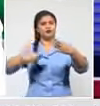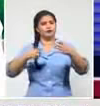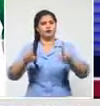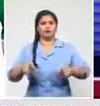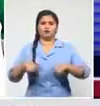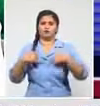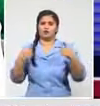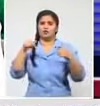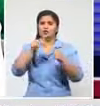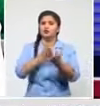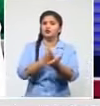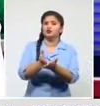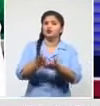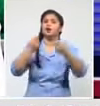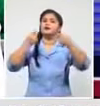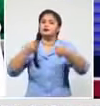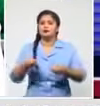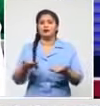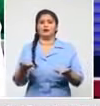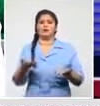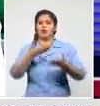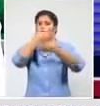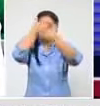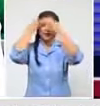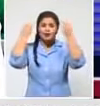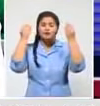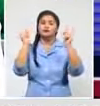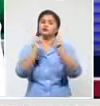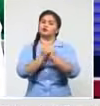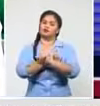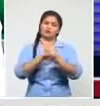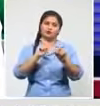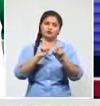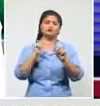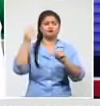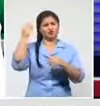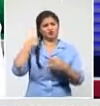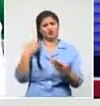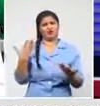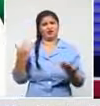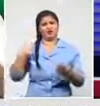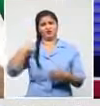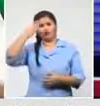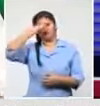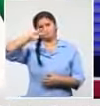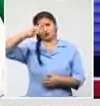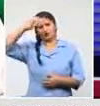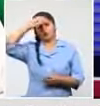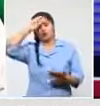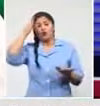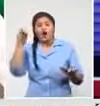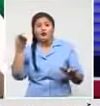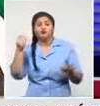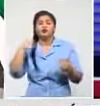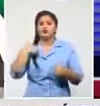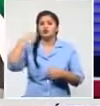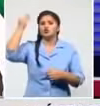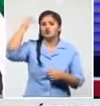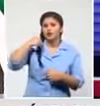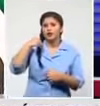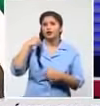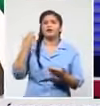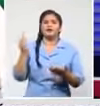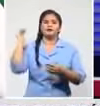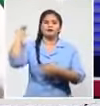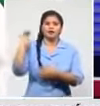sé, yo soy cubano y además muy cubano. Y yo sé lo que es recibir un familiar, lo